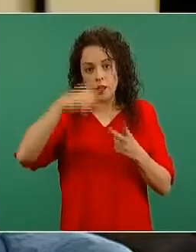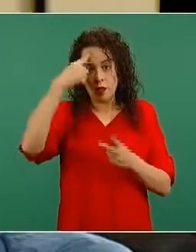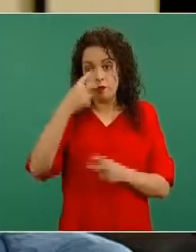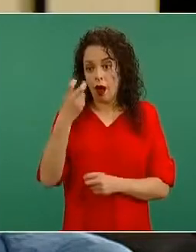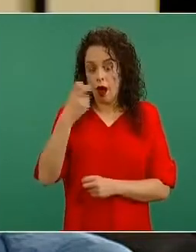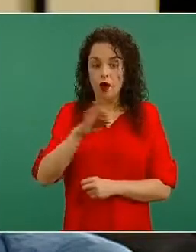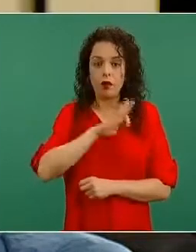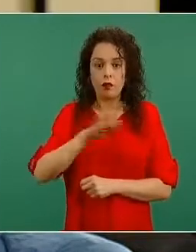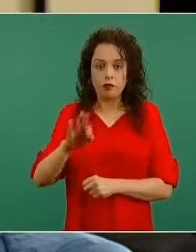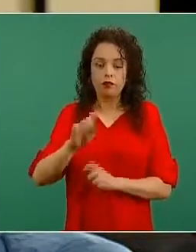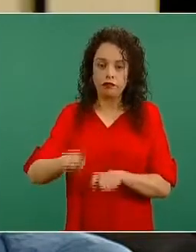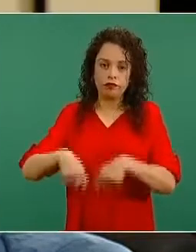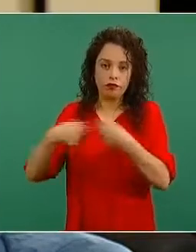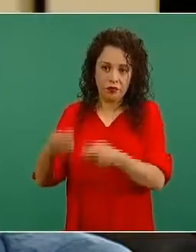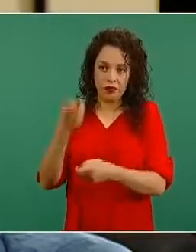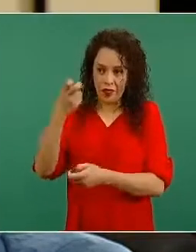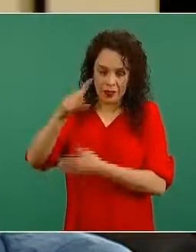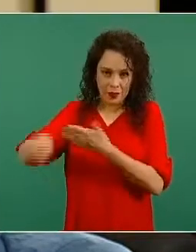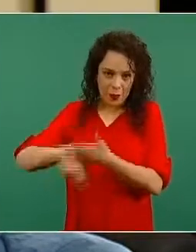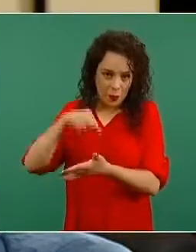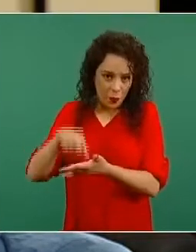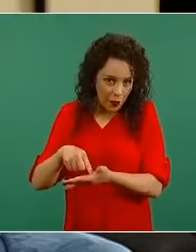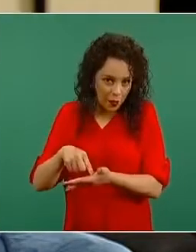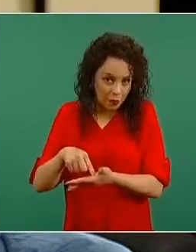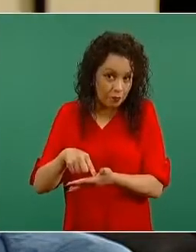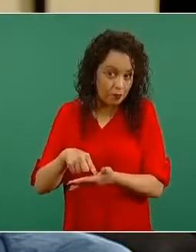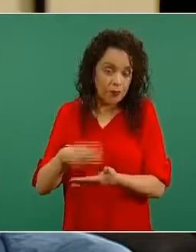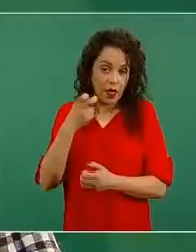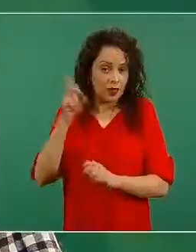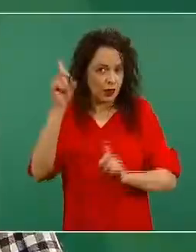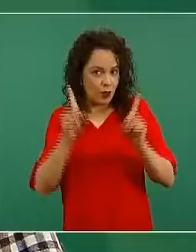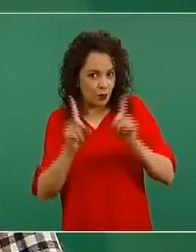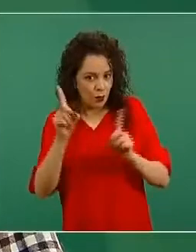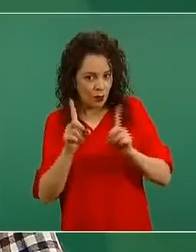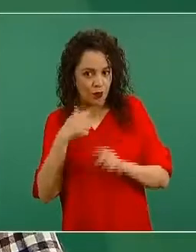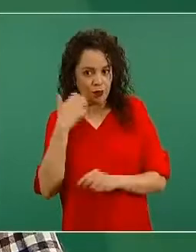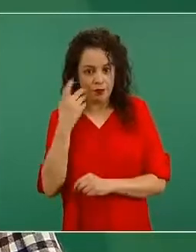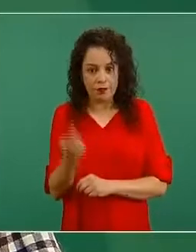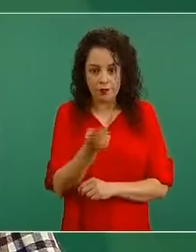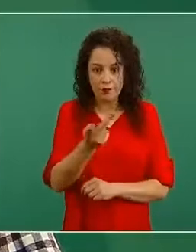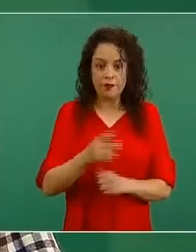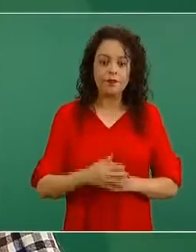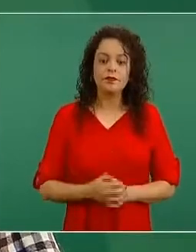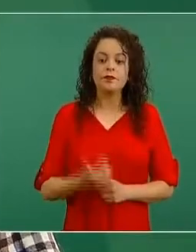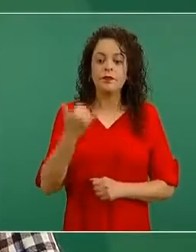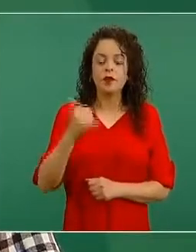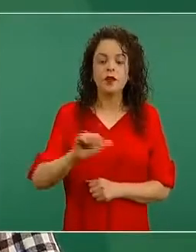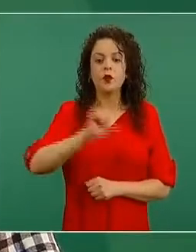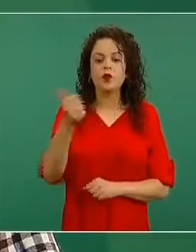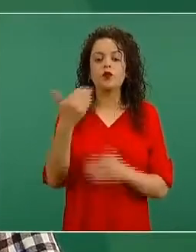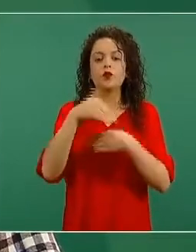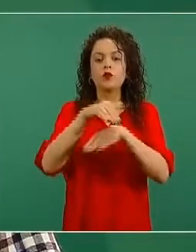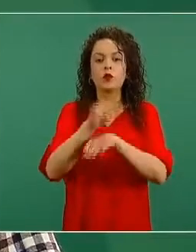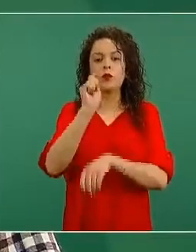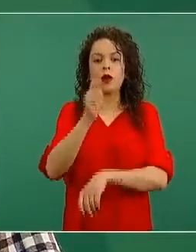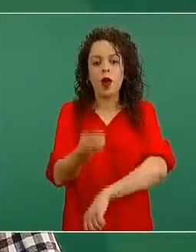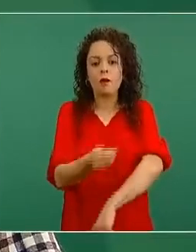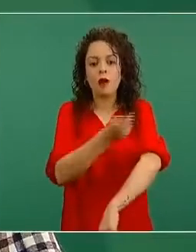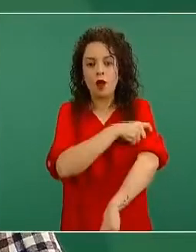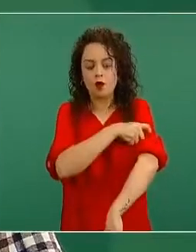con la seguridad social. Eso es una de las primeras dudas, ¿no? Y sobre la